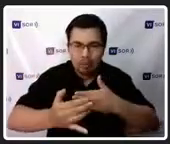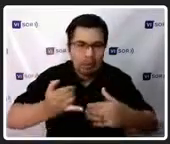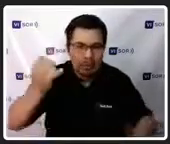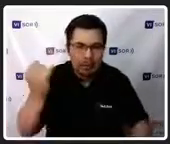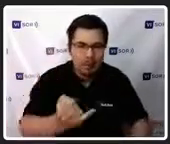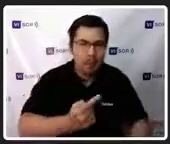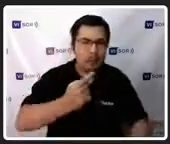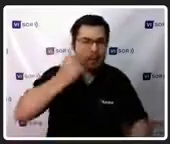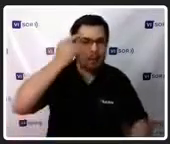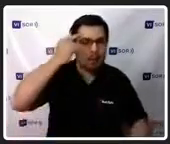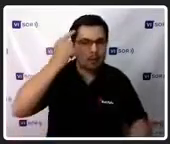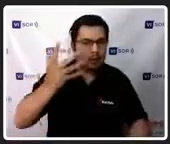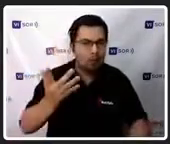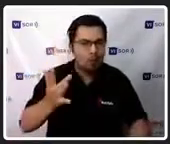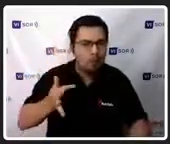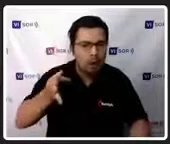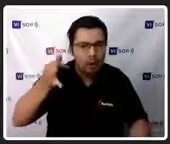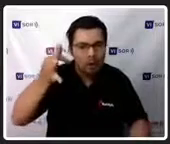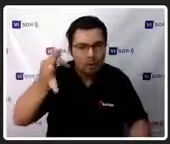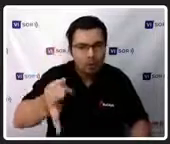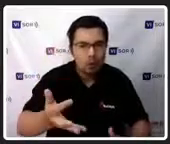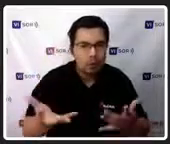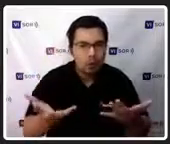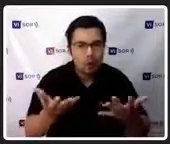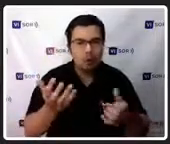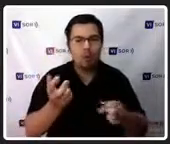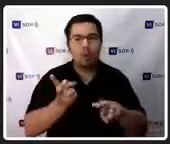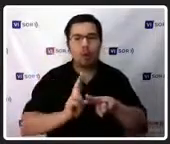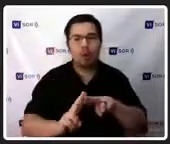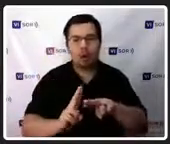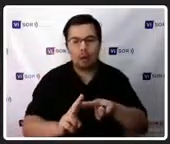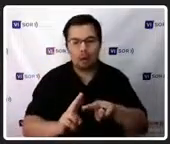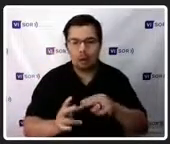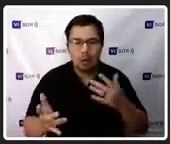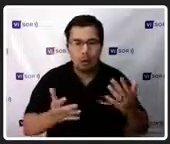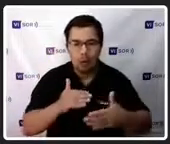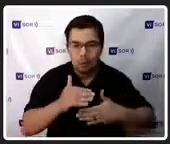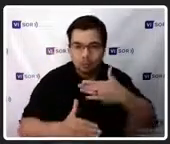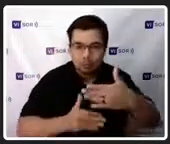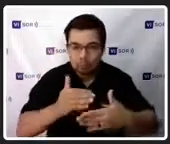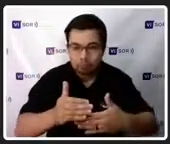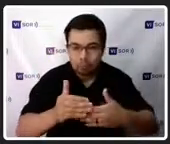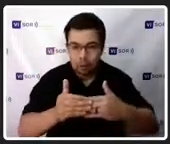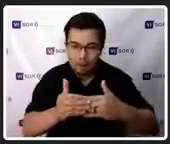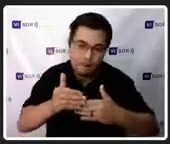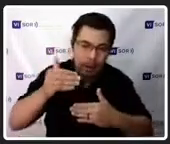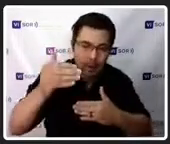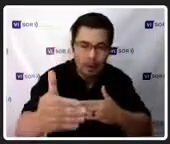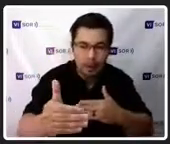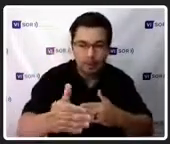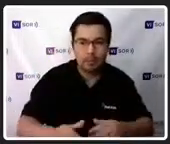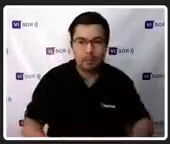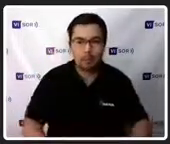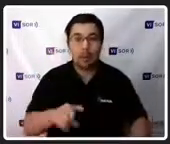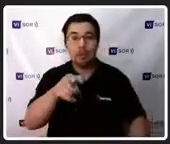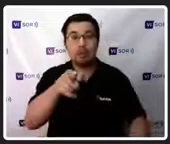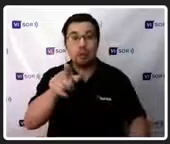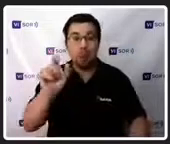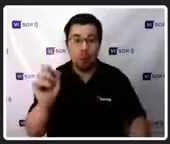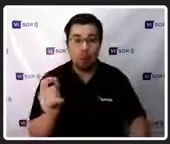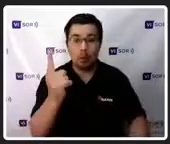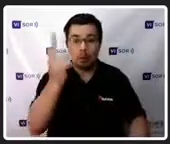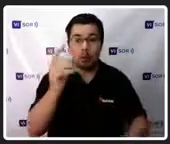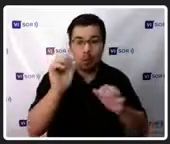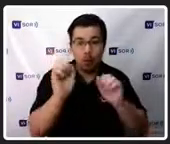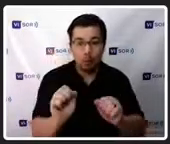cómo lo voy a hacer, cómo estoy trabajando, qué tengo que hacer, cómo me adelanto a los demás. Porque si tú llegas primero, puedes sacar una tajadita más grande de la